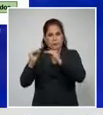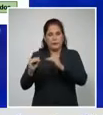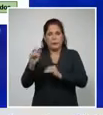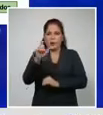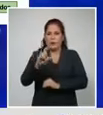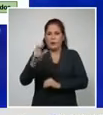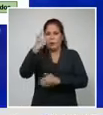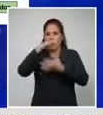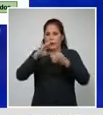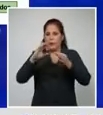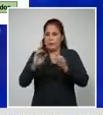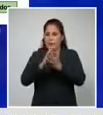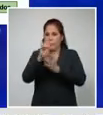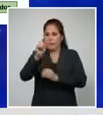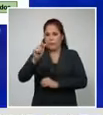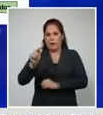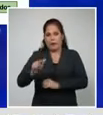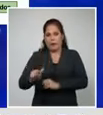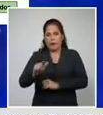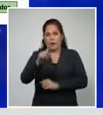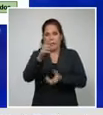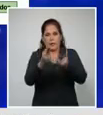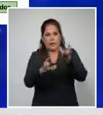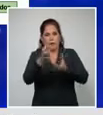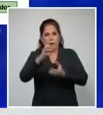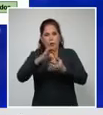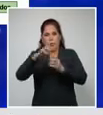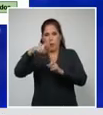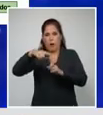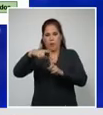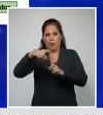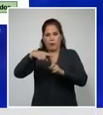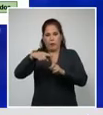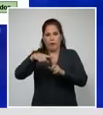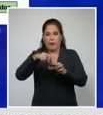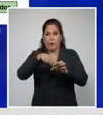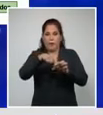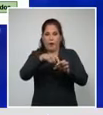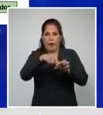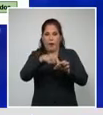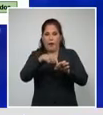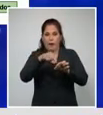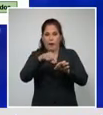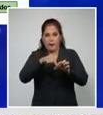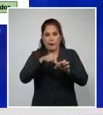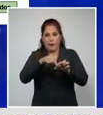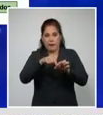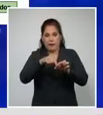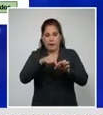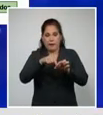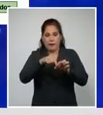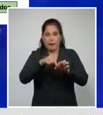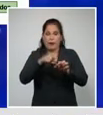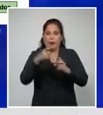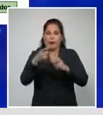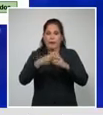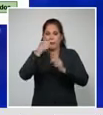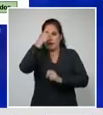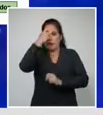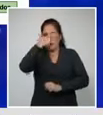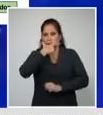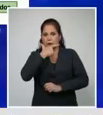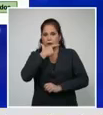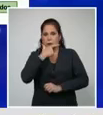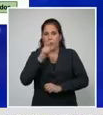Artemisa, Mayabeque, Cienfuegos, Guantánamo, el municipio especial, Isla de la Juventud y Ciego de Ávila.